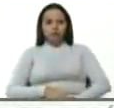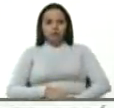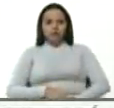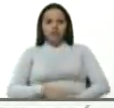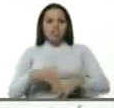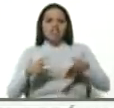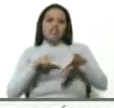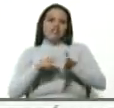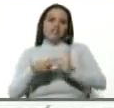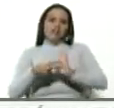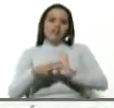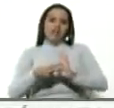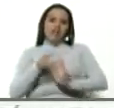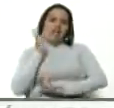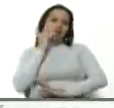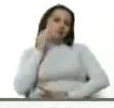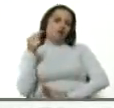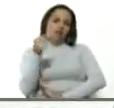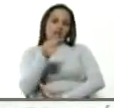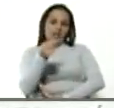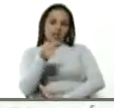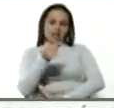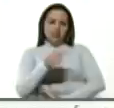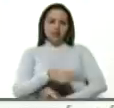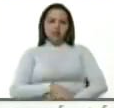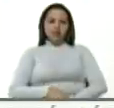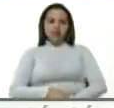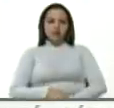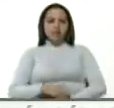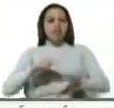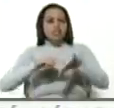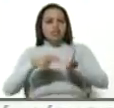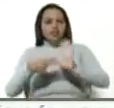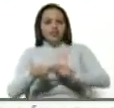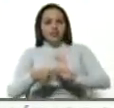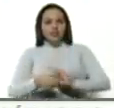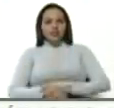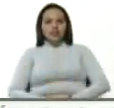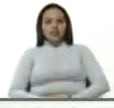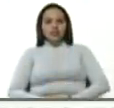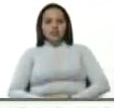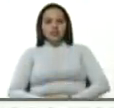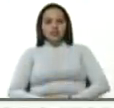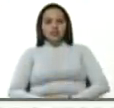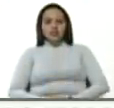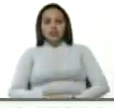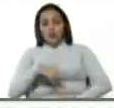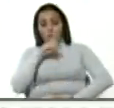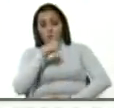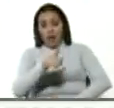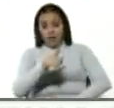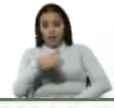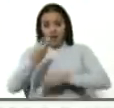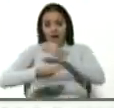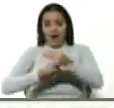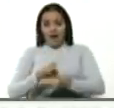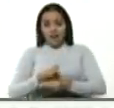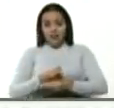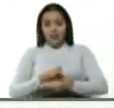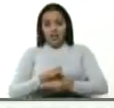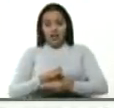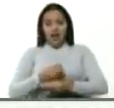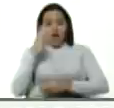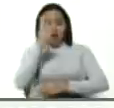como negativos ejemplos de lo que implica el delito, el daño a la juventud,